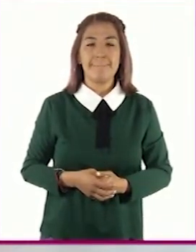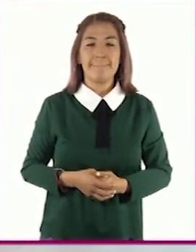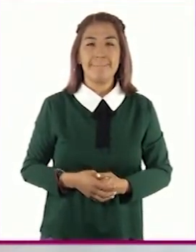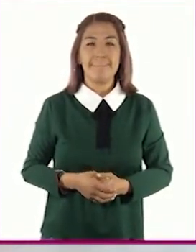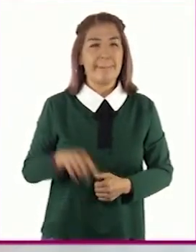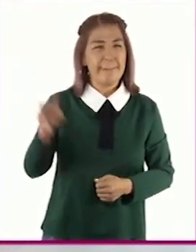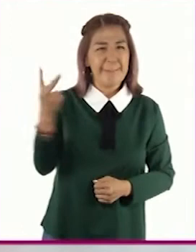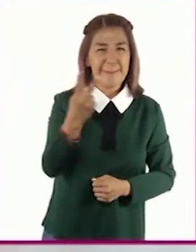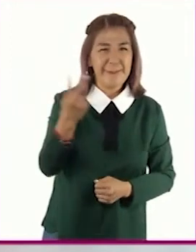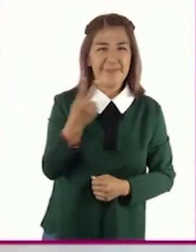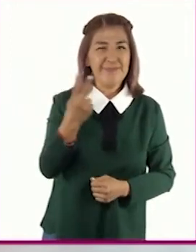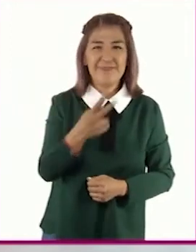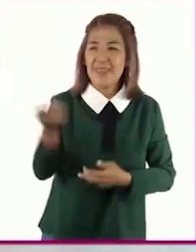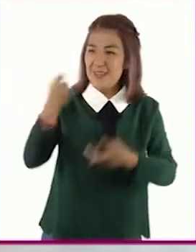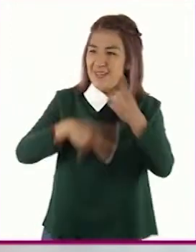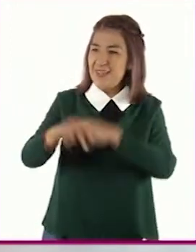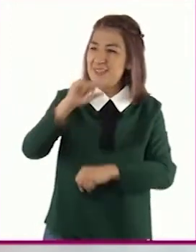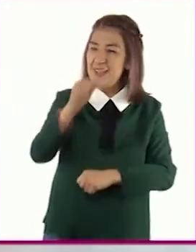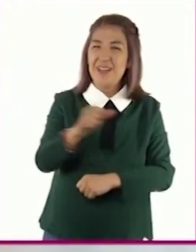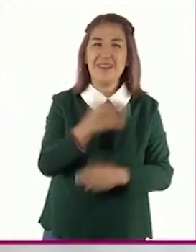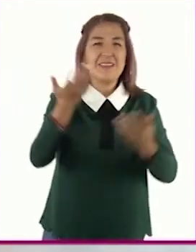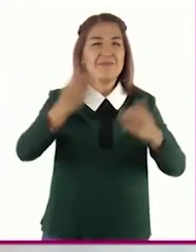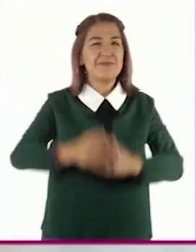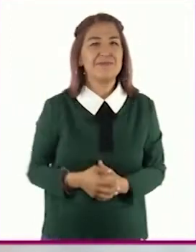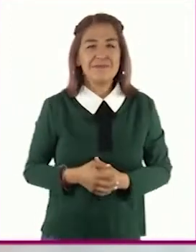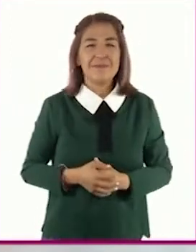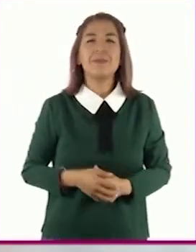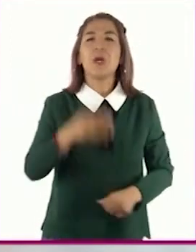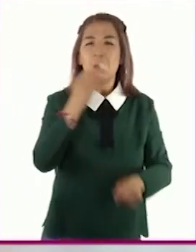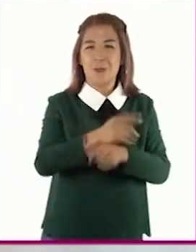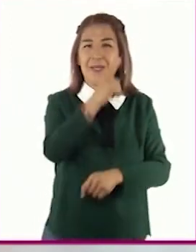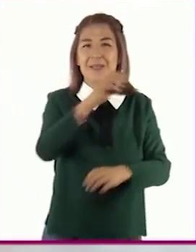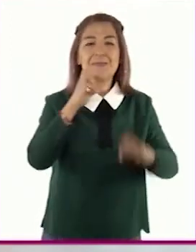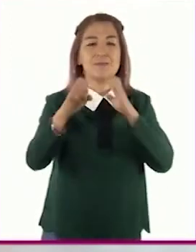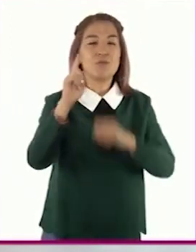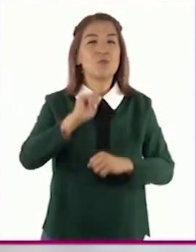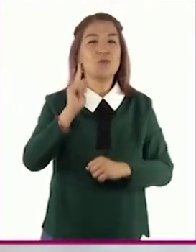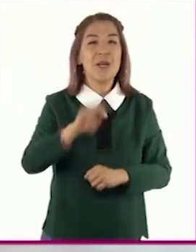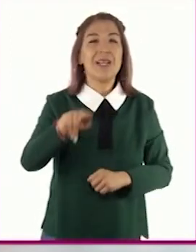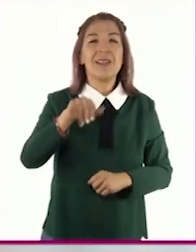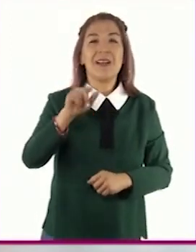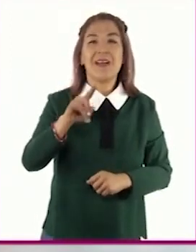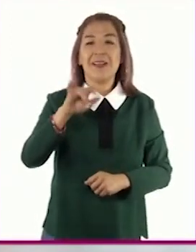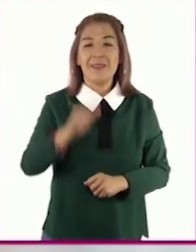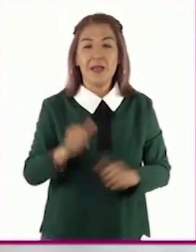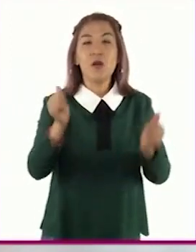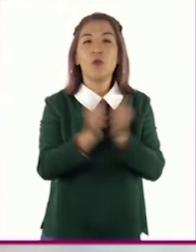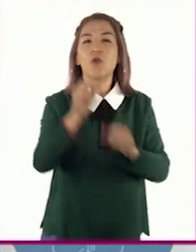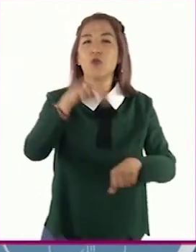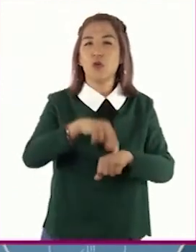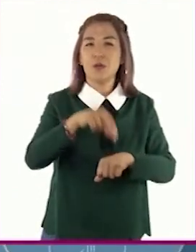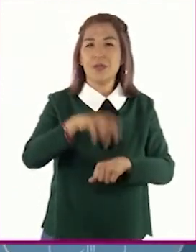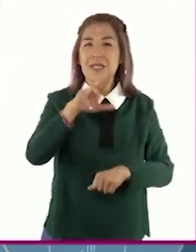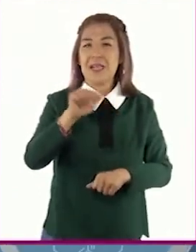Estos villanos que no llegan. Mejor vamos a la entrevista con la agente Nadia y el doctor Ramsés.